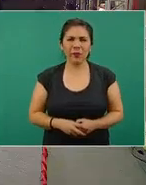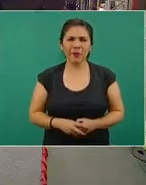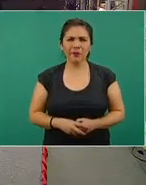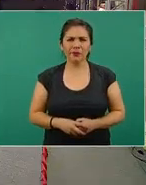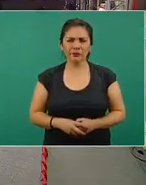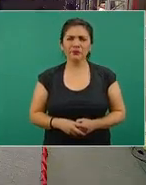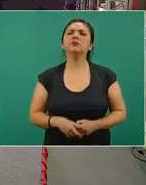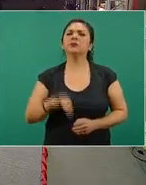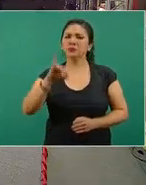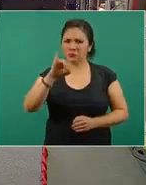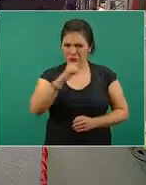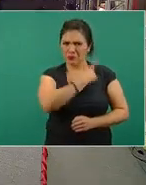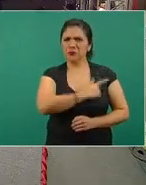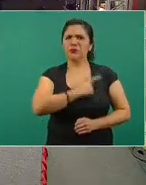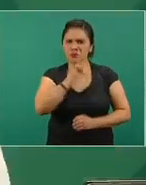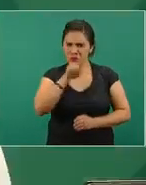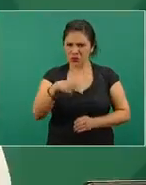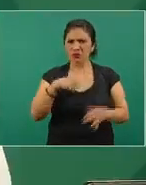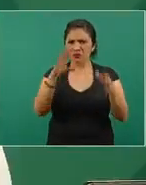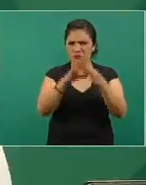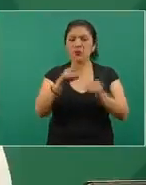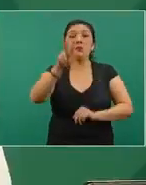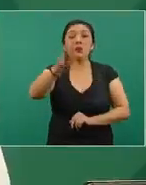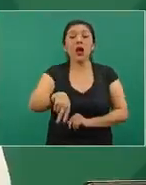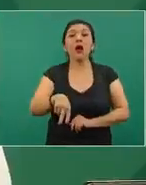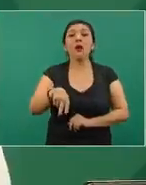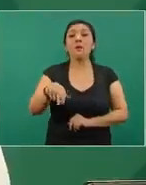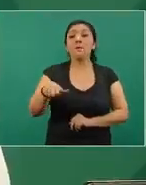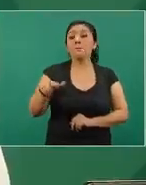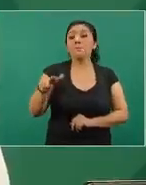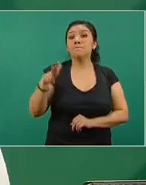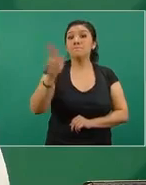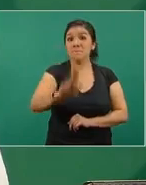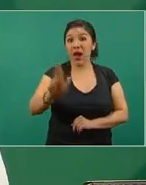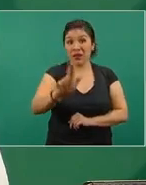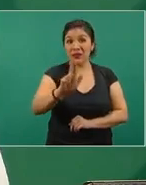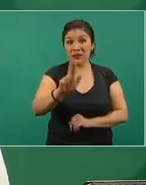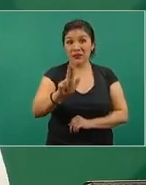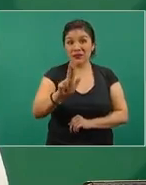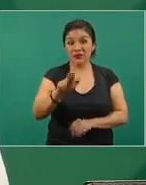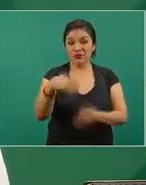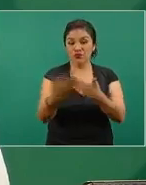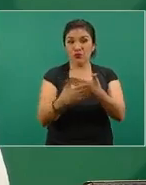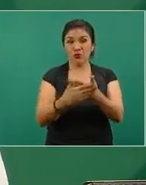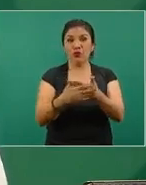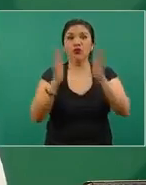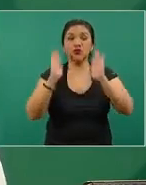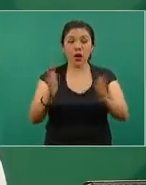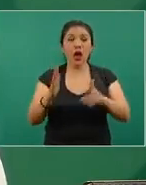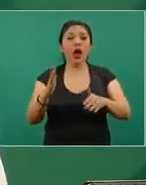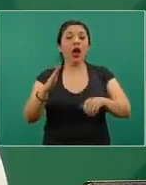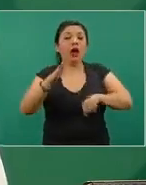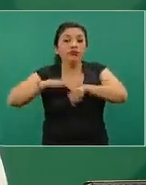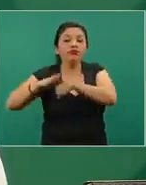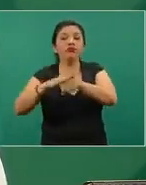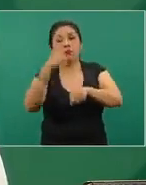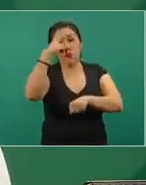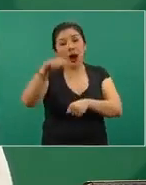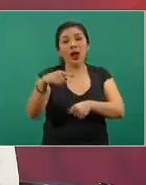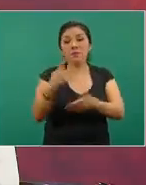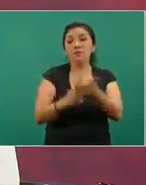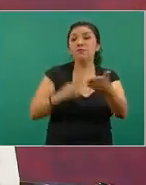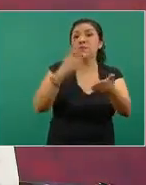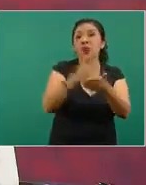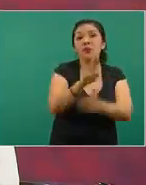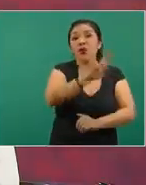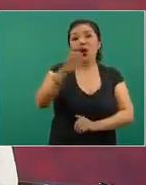Con todo gusto, es lo que le estoy explicando. Por cierto, el martes nos han convocado, el martes próximo, para darnos un premio o